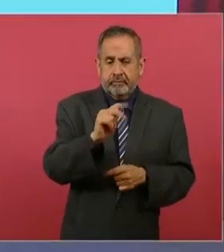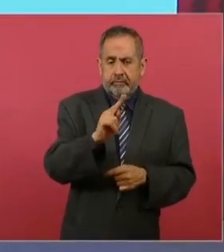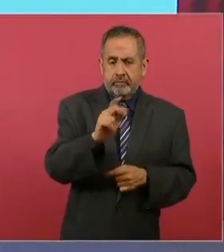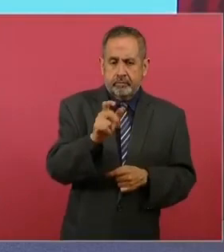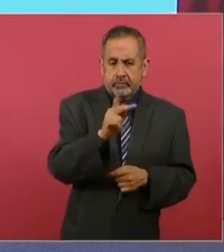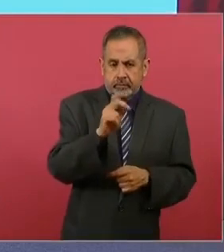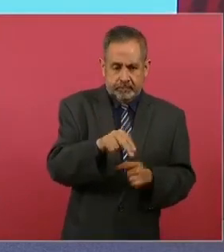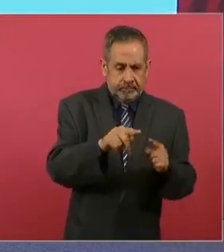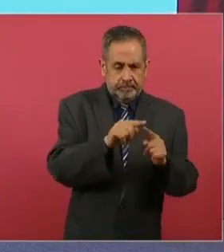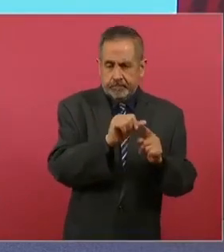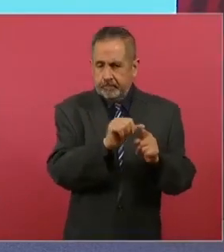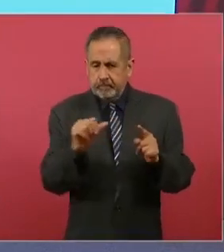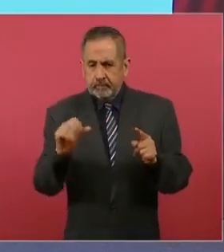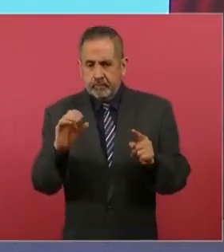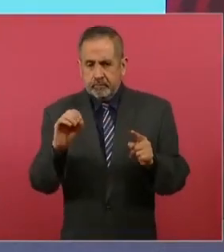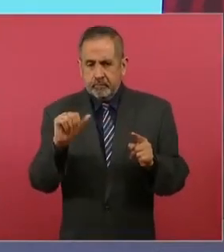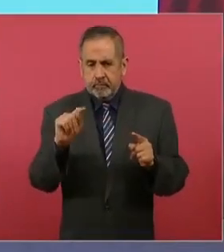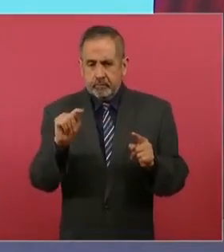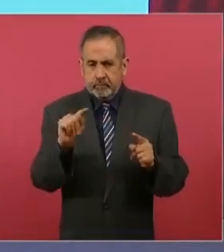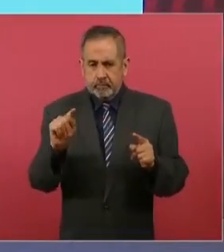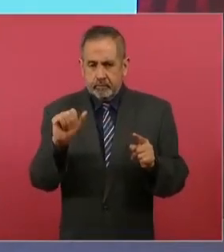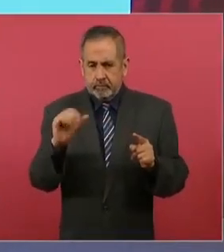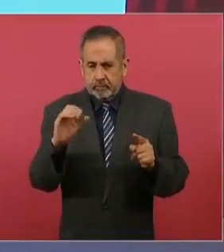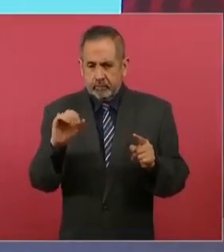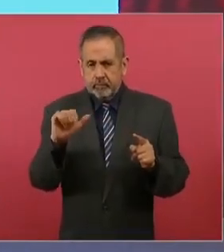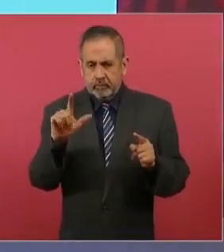a Coatzacoalcos. Sí, señor.